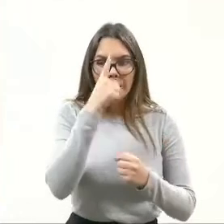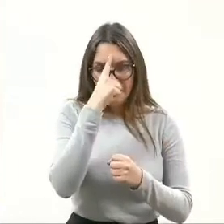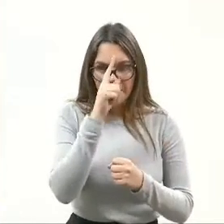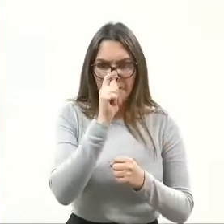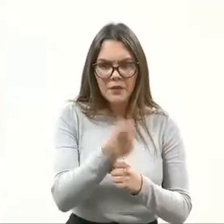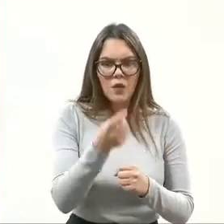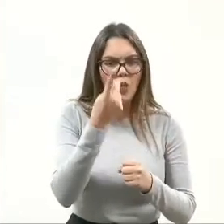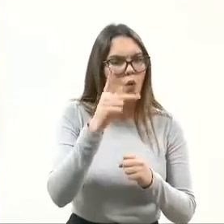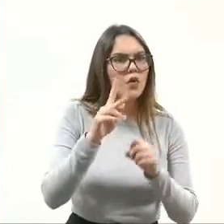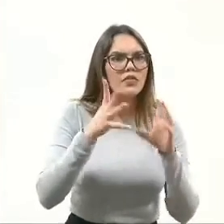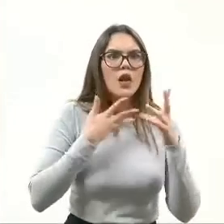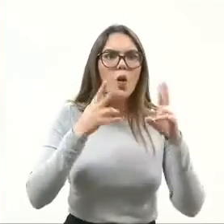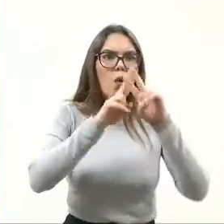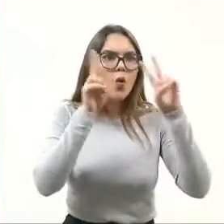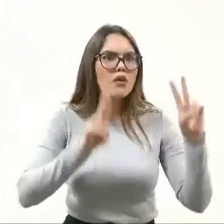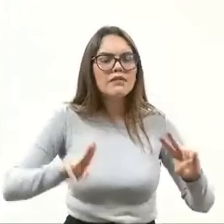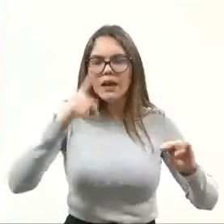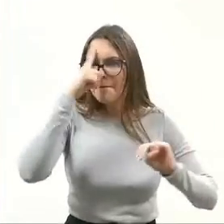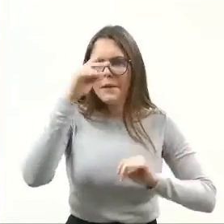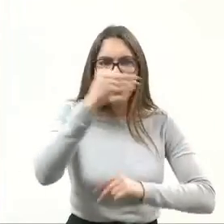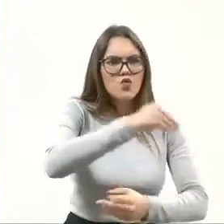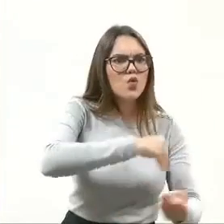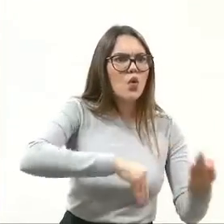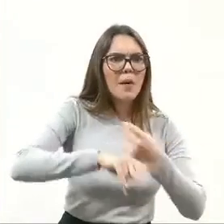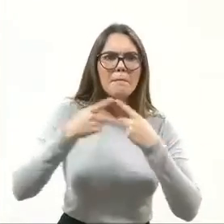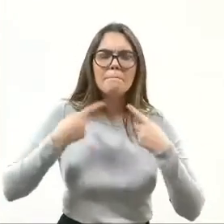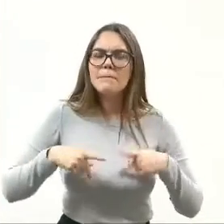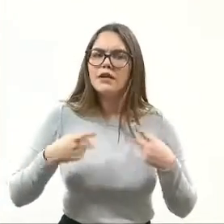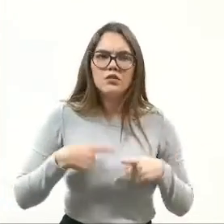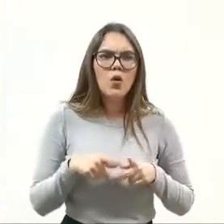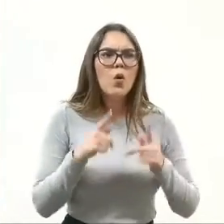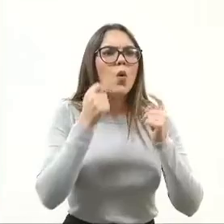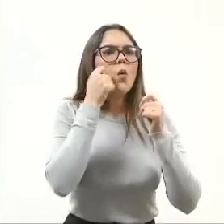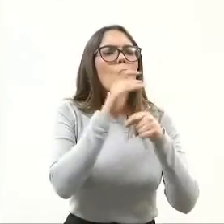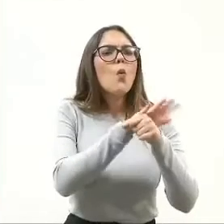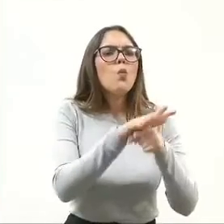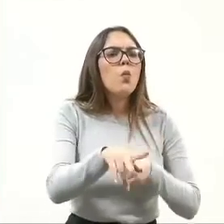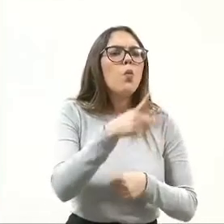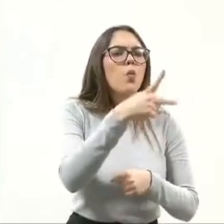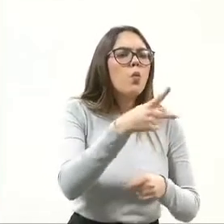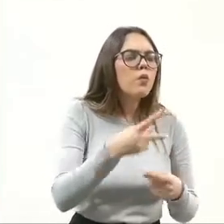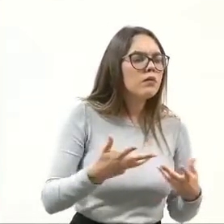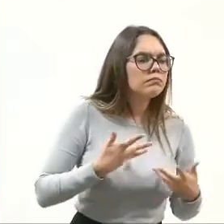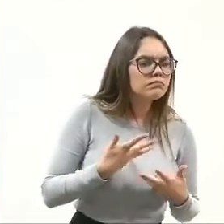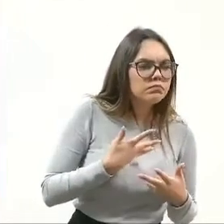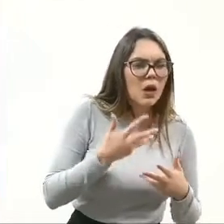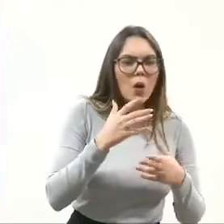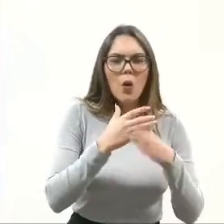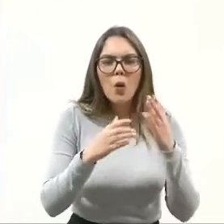las personas en razón de su condición humana y debe prevalecer